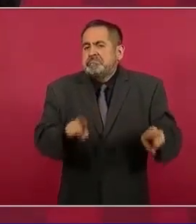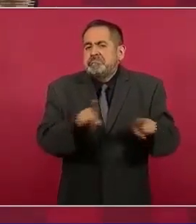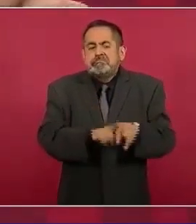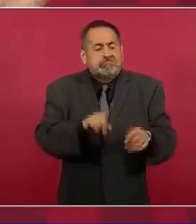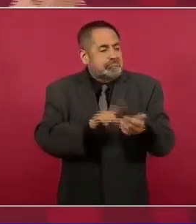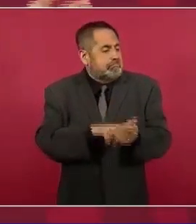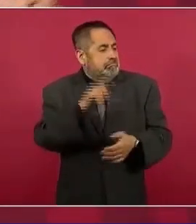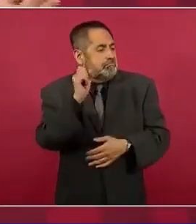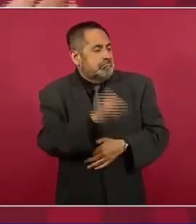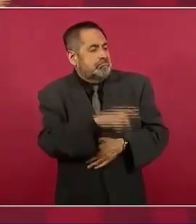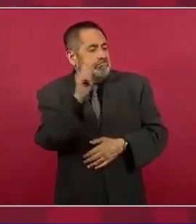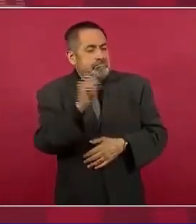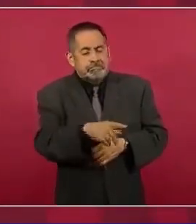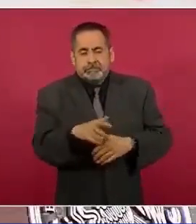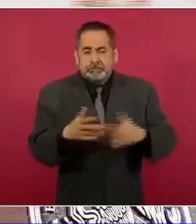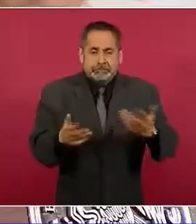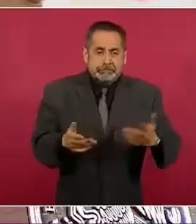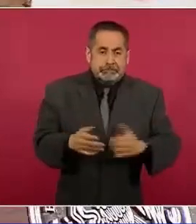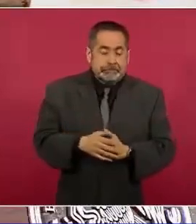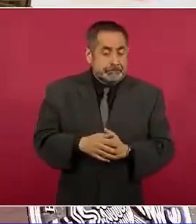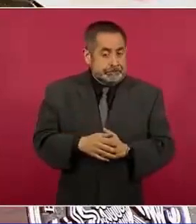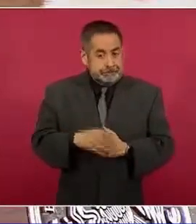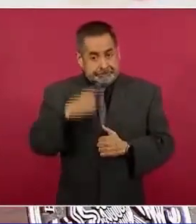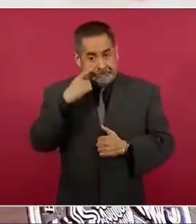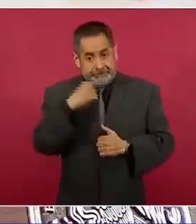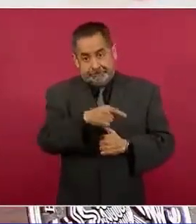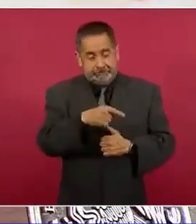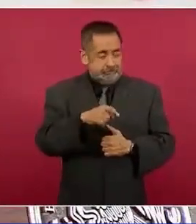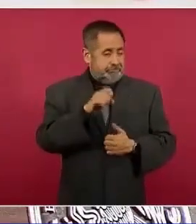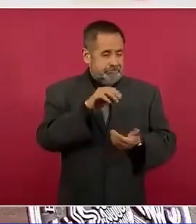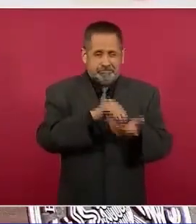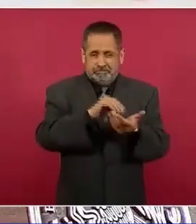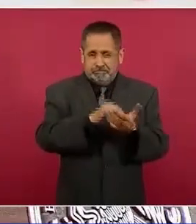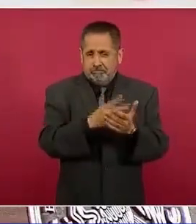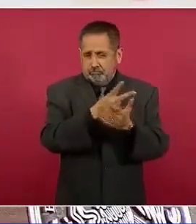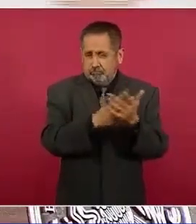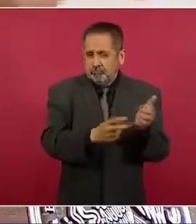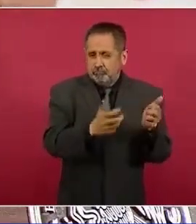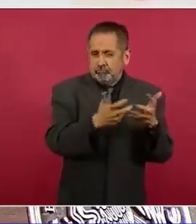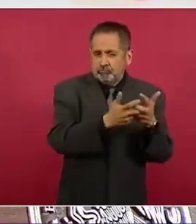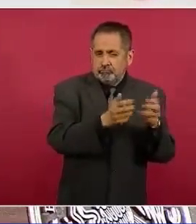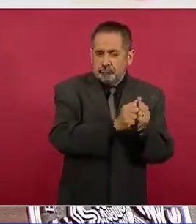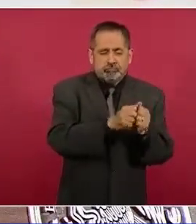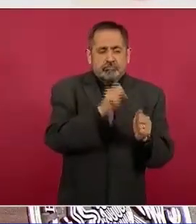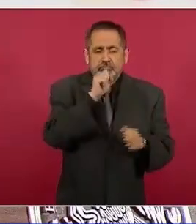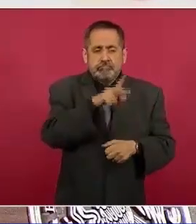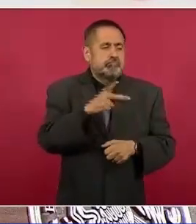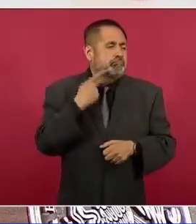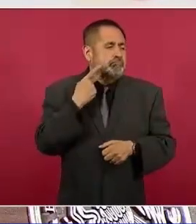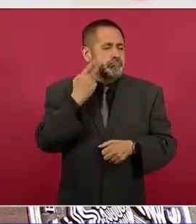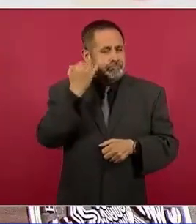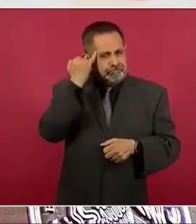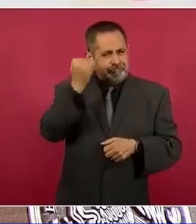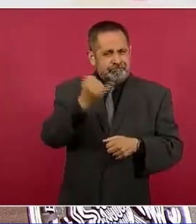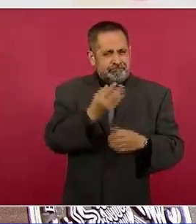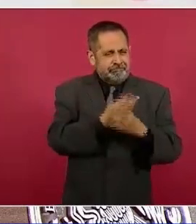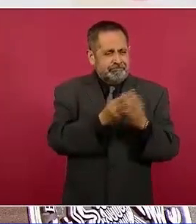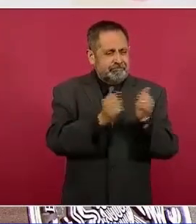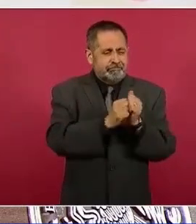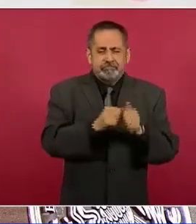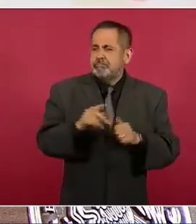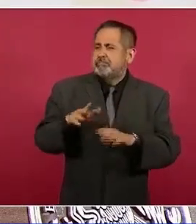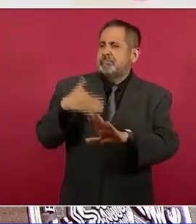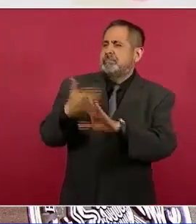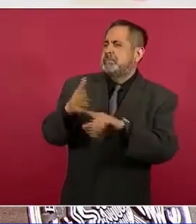Y luego, no solo mantienen la misma política económica